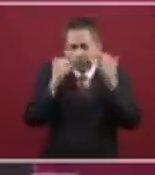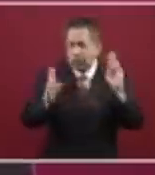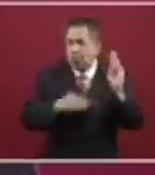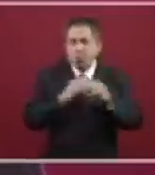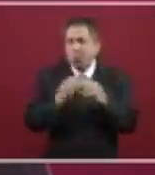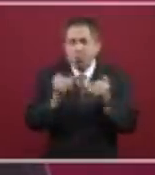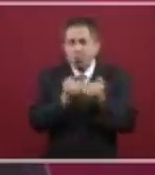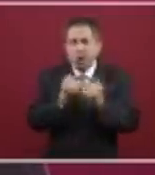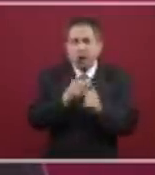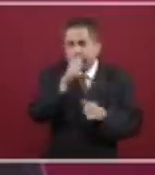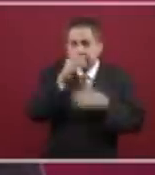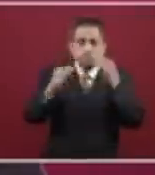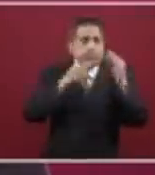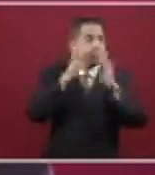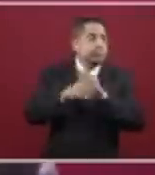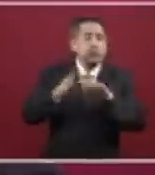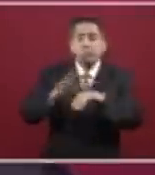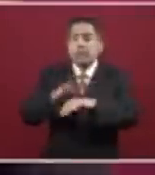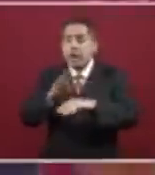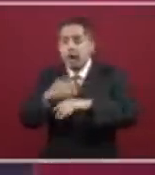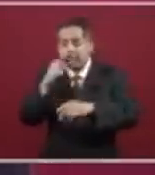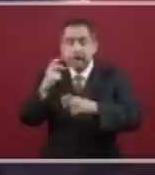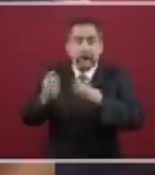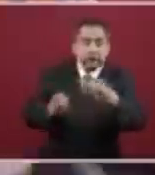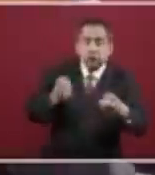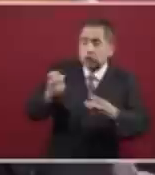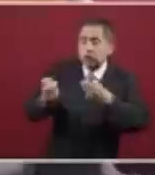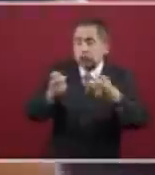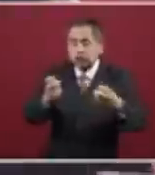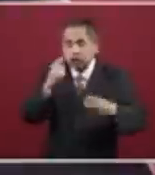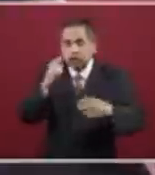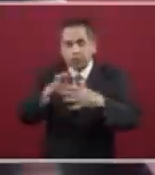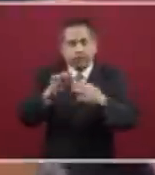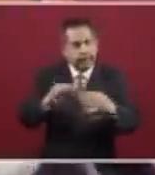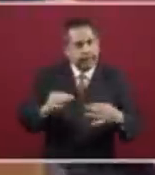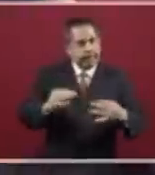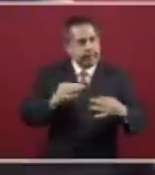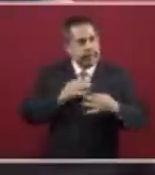mundo, pues utilizan